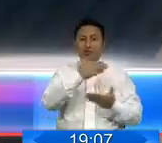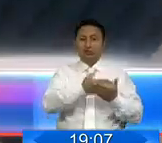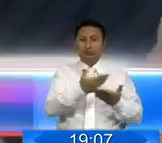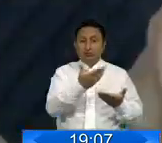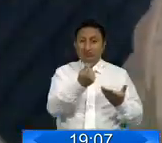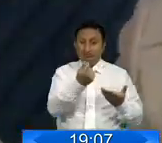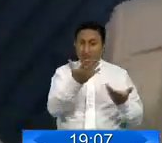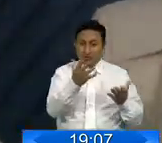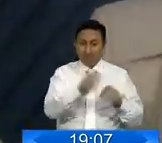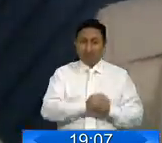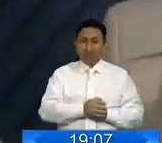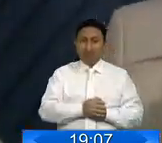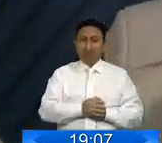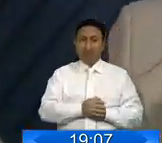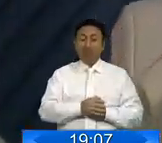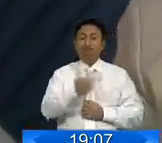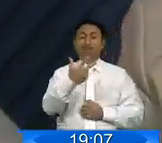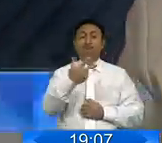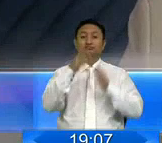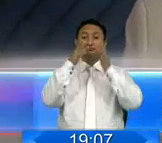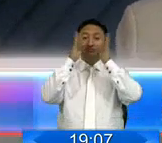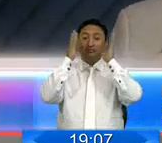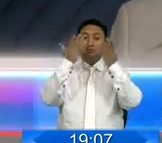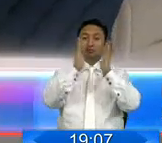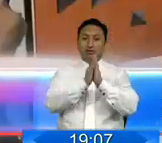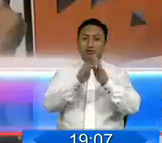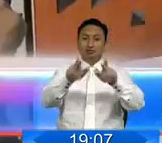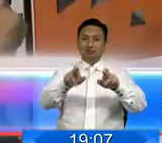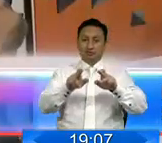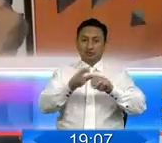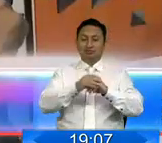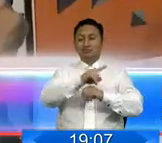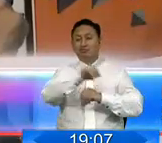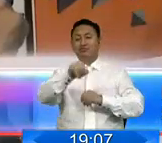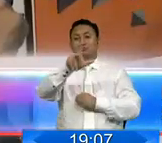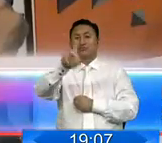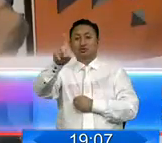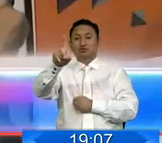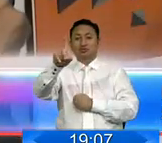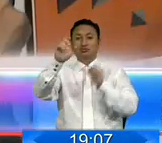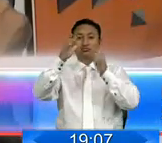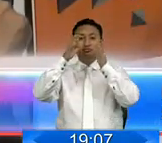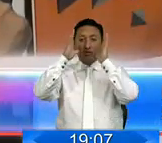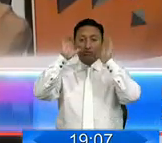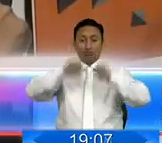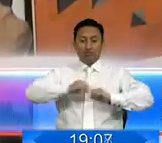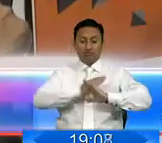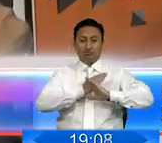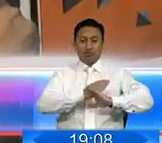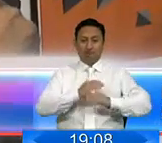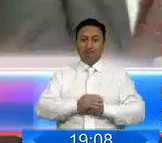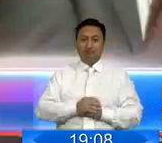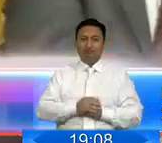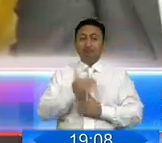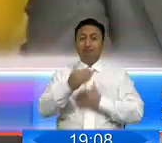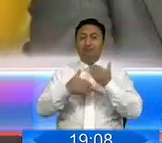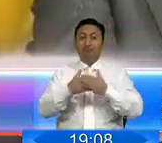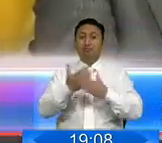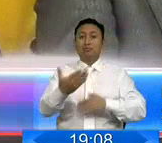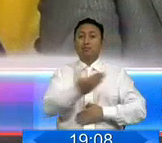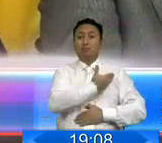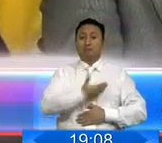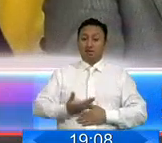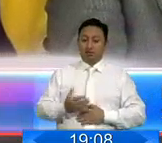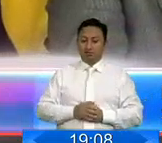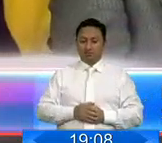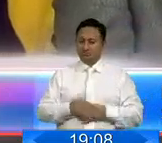El 3 de diciembre, Vicuña solicitó licencia hasta el 31 de diciembre para poderse defender de las acusaciones. Más tarde, el presidente Moreno